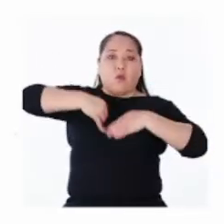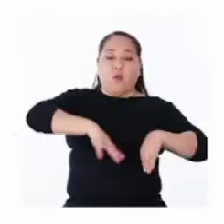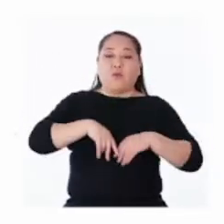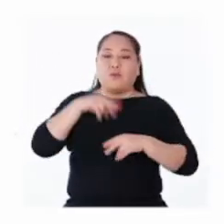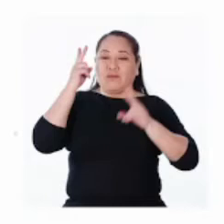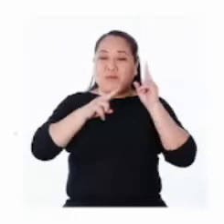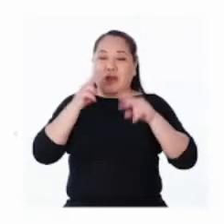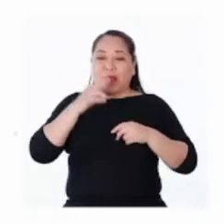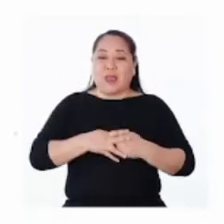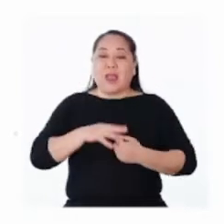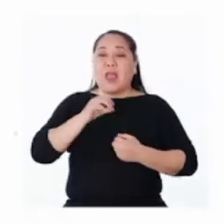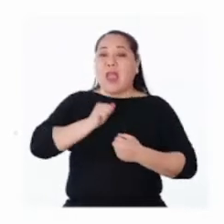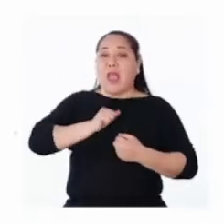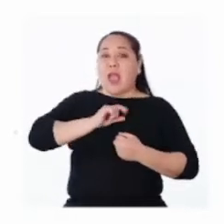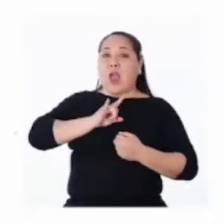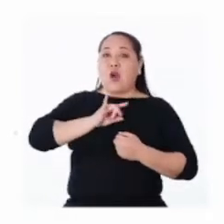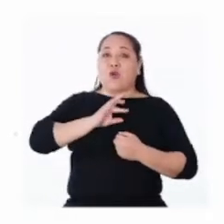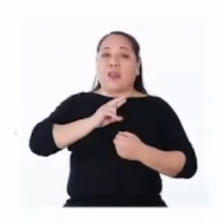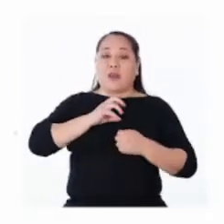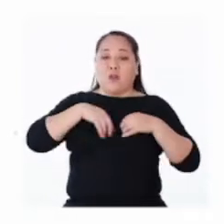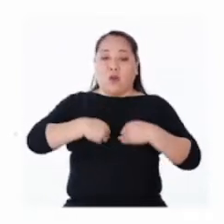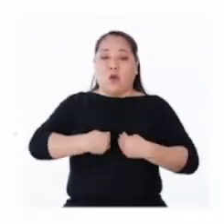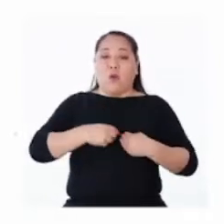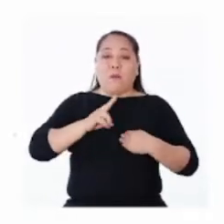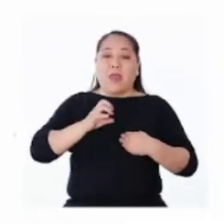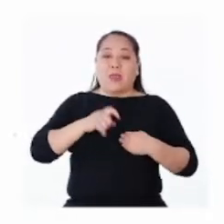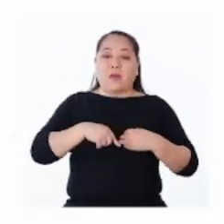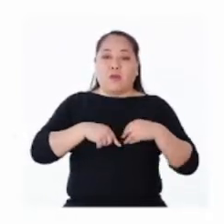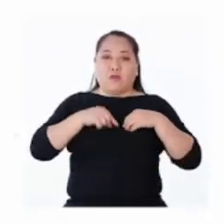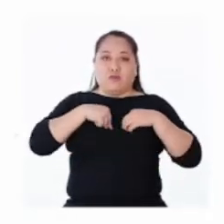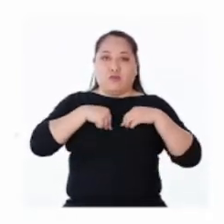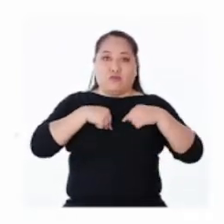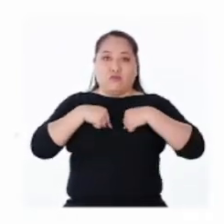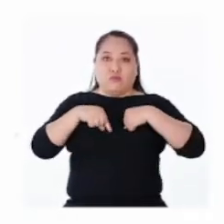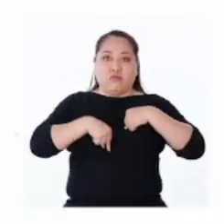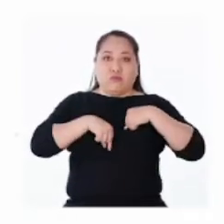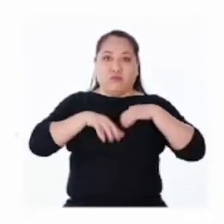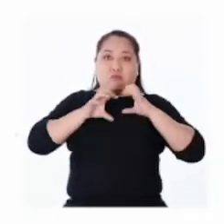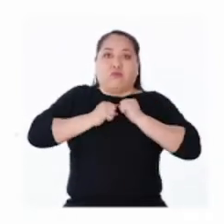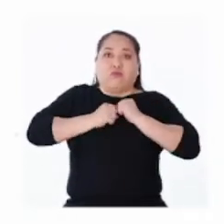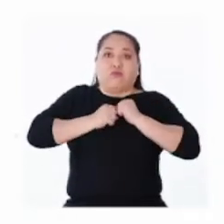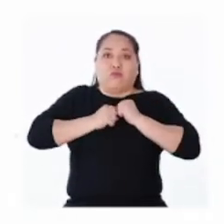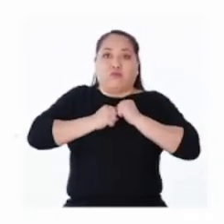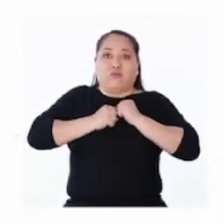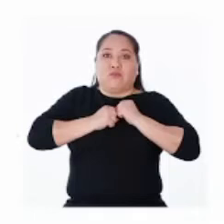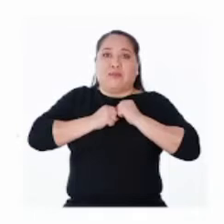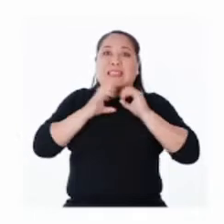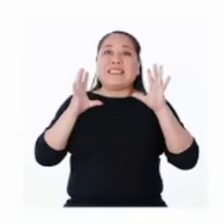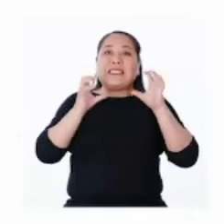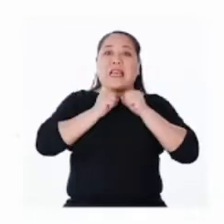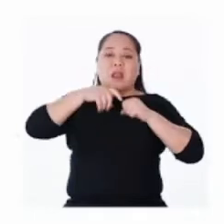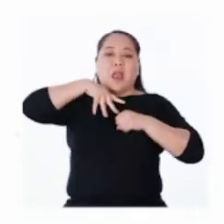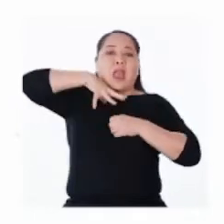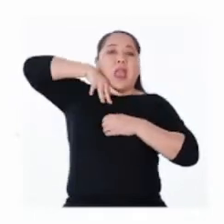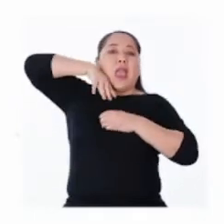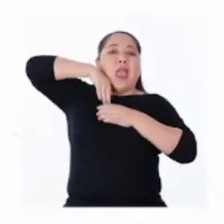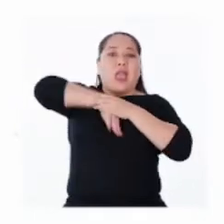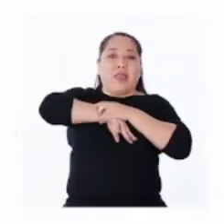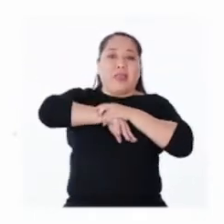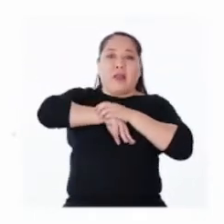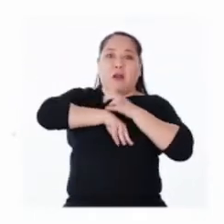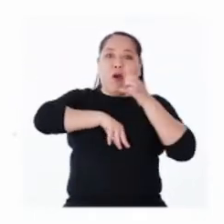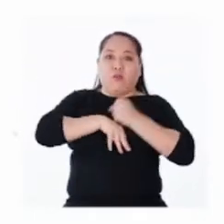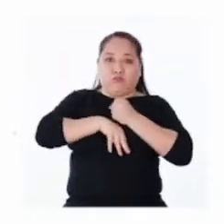válvulas auriculoventriculares son válvulas grandes situadas de manera que evitan el reflujo de sangre de los ventrículos hacia